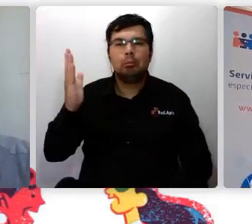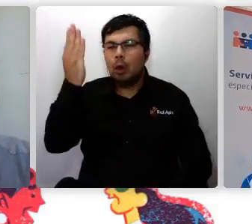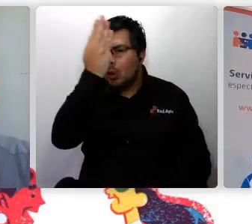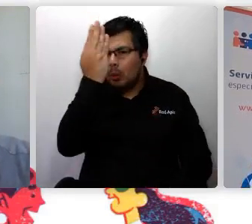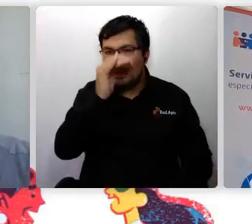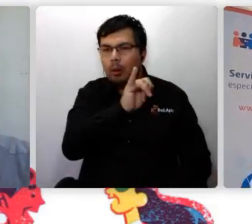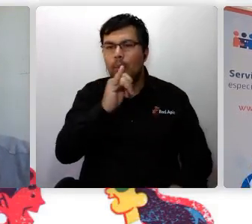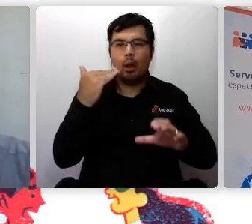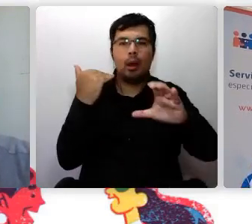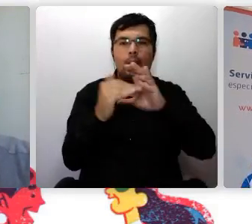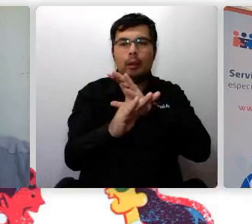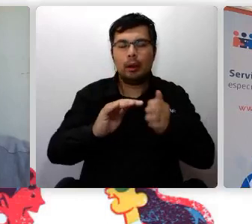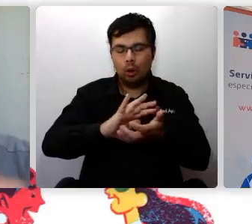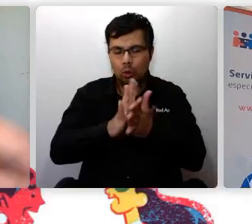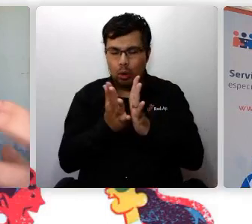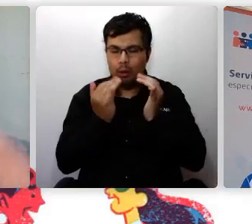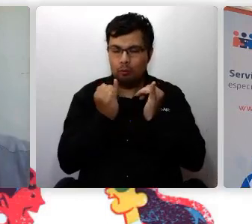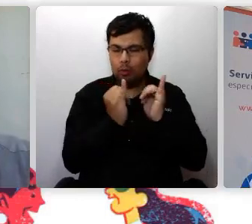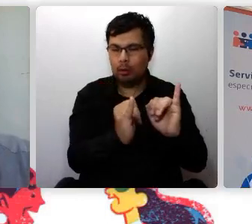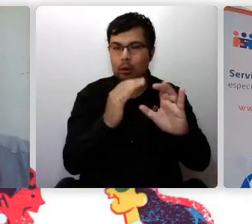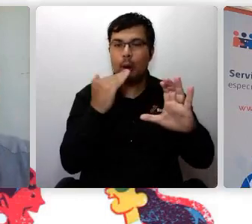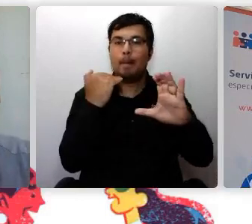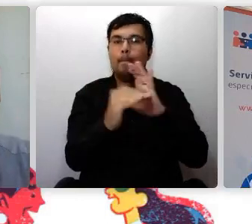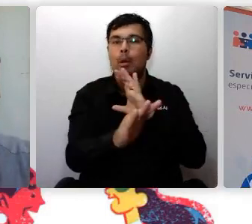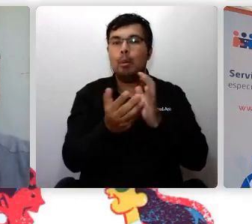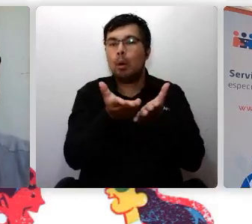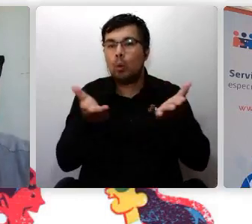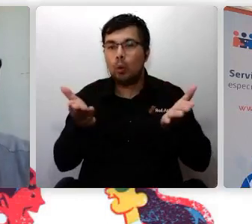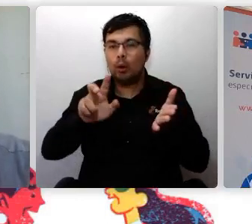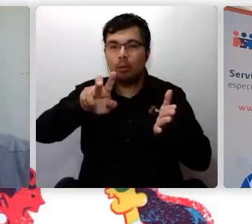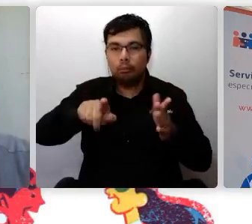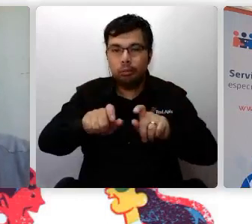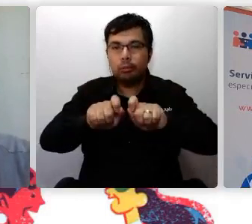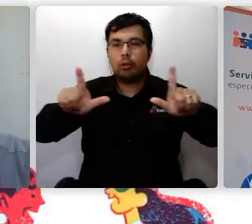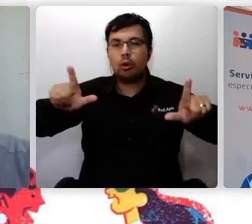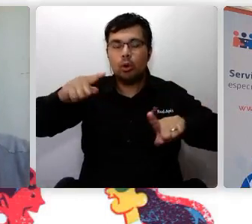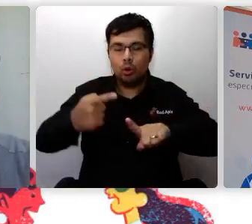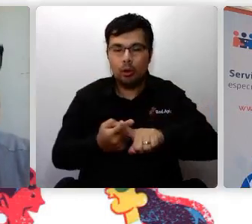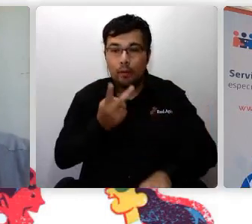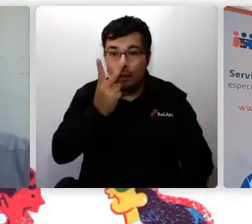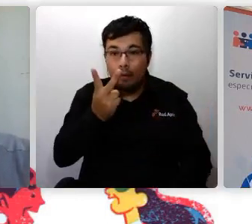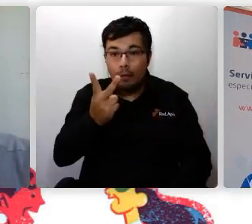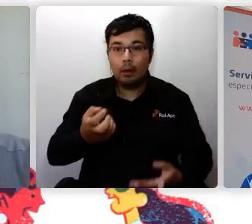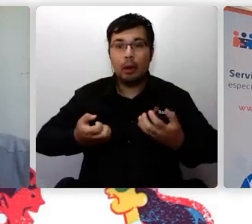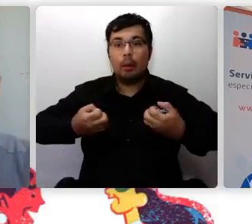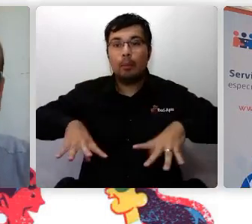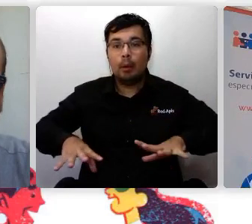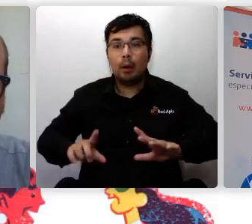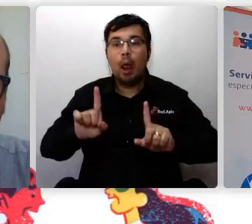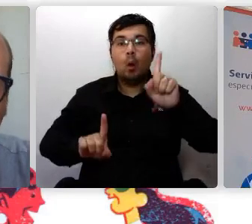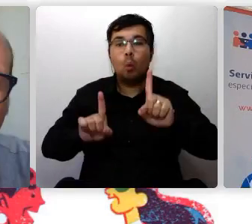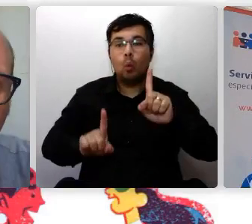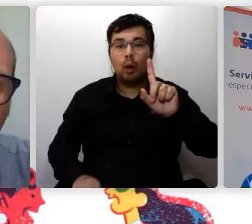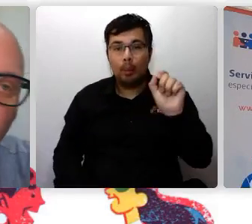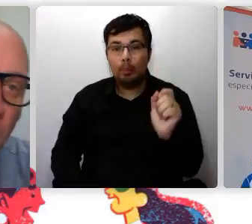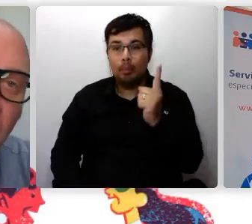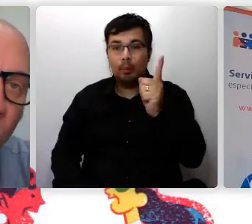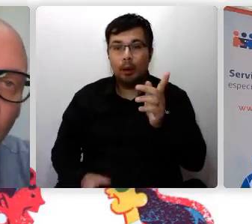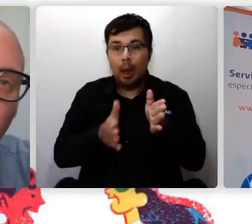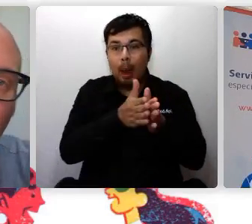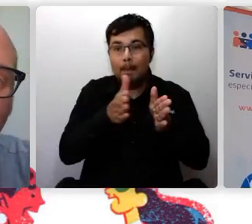la información que hayamos visto en la sesión de hoy día para que lo puedan volver a revisar. Si se perdieron, como les dije, una primera parte o tienen que desconectarse por